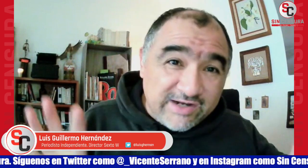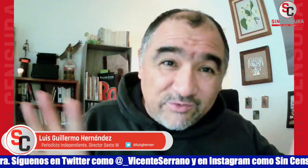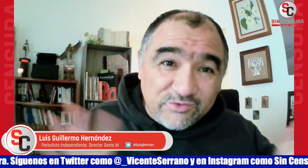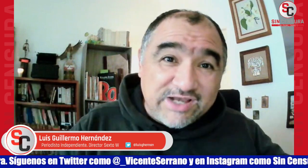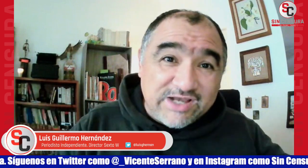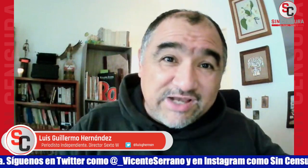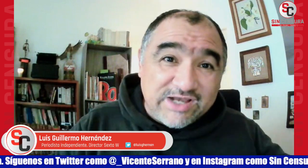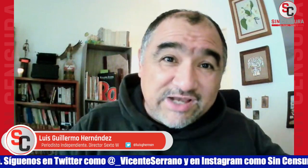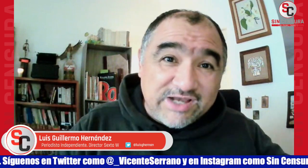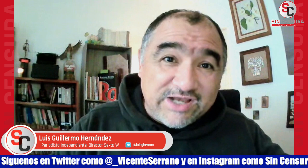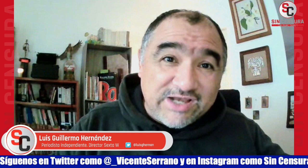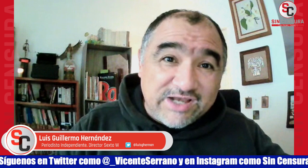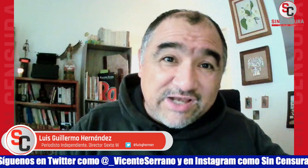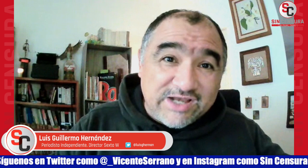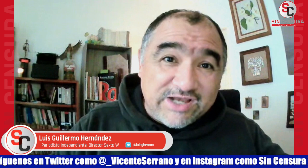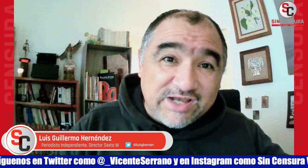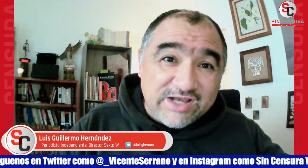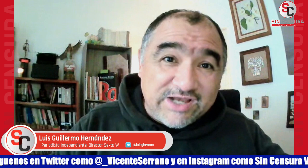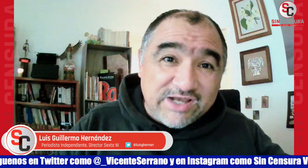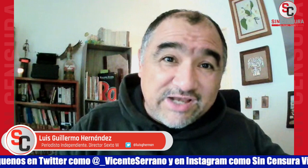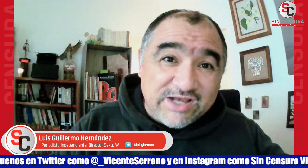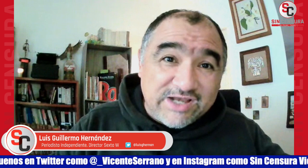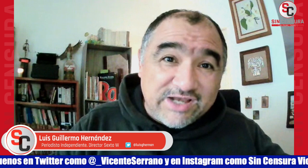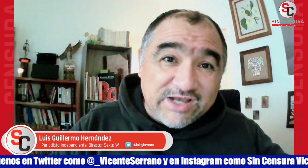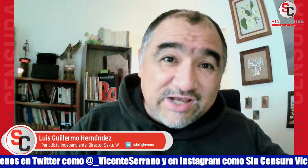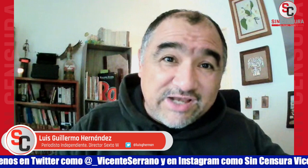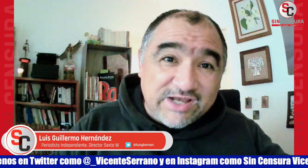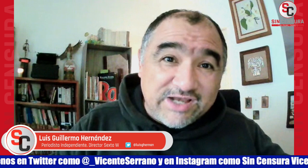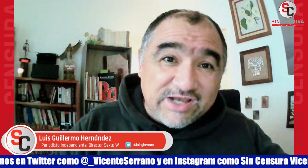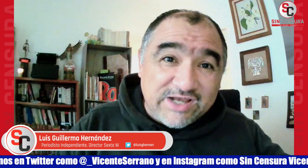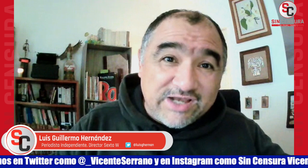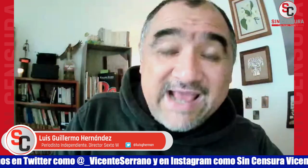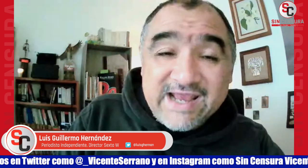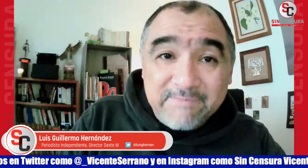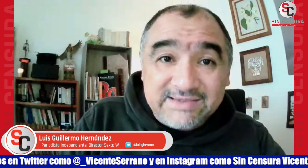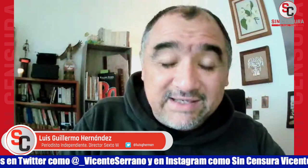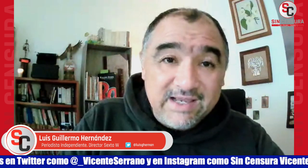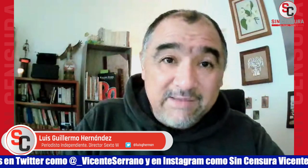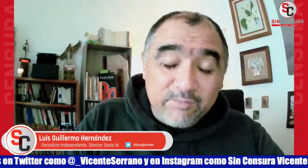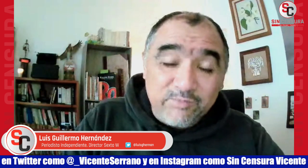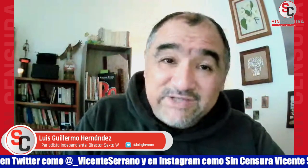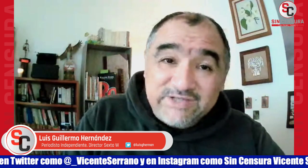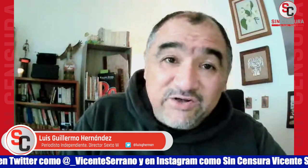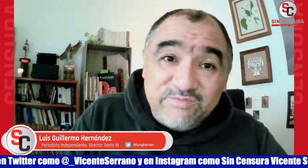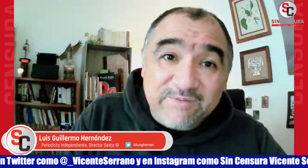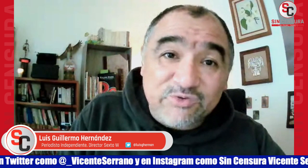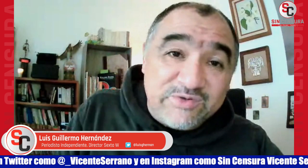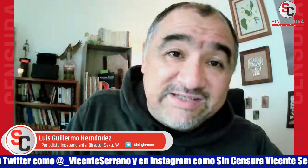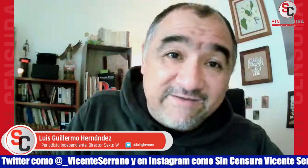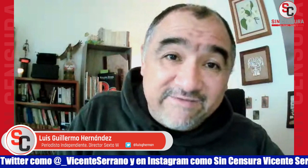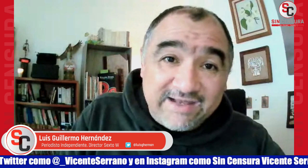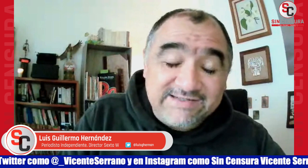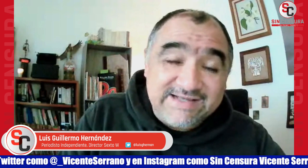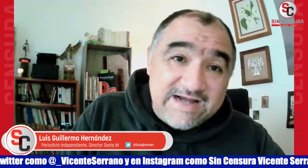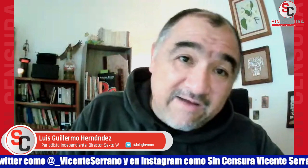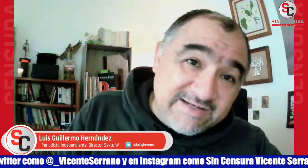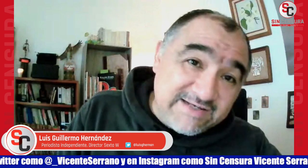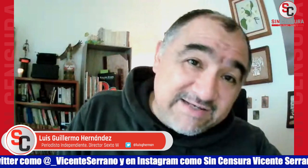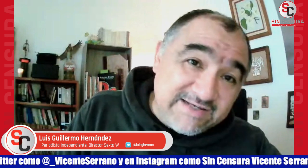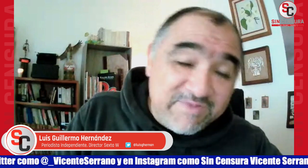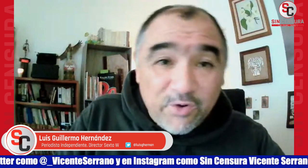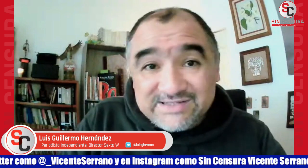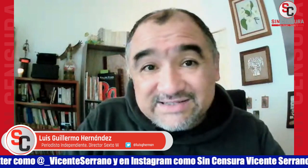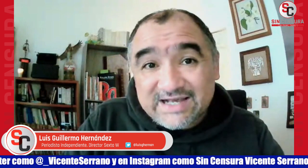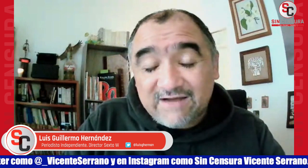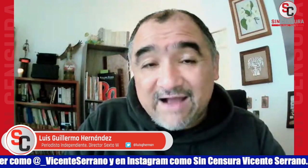sufrir algunos ajustes por esta nueva dinámica personal. Ya no lo puedo diariamente, pero pues ahí nos vemos de lunes a viernes, a veces